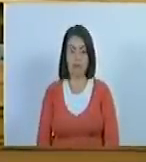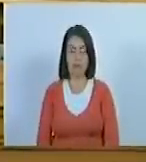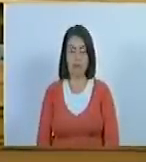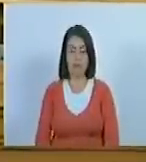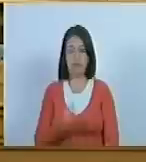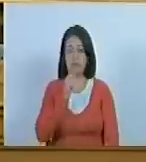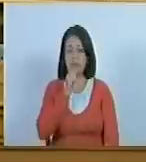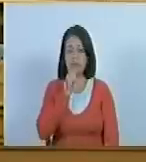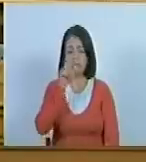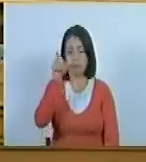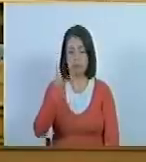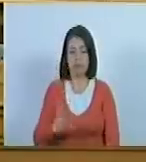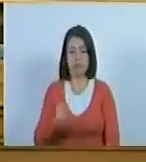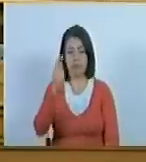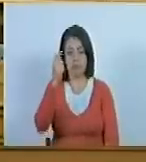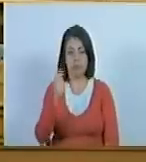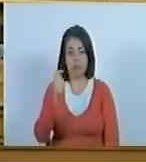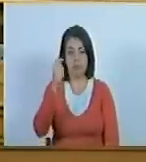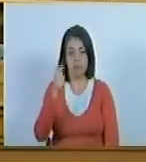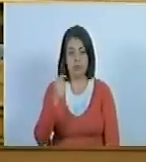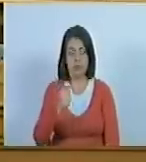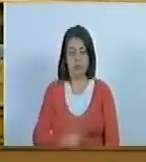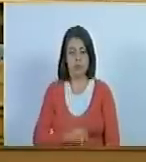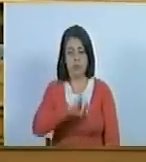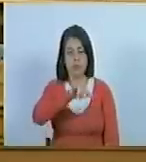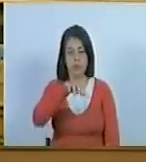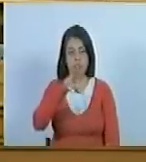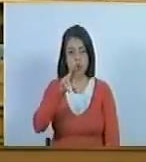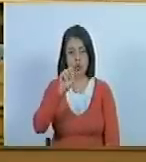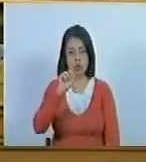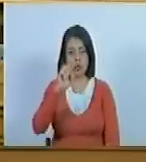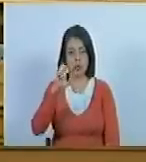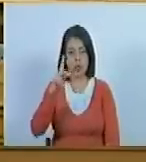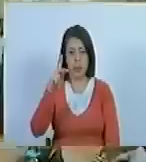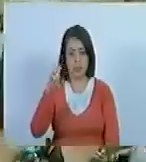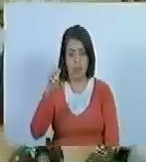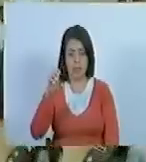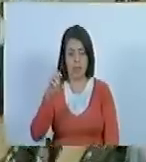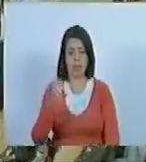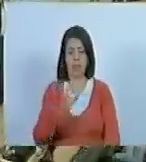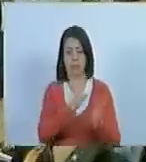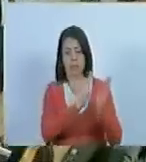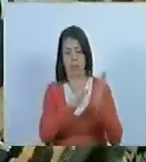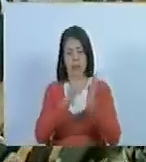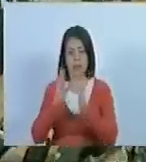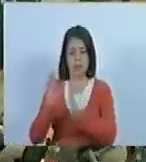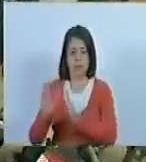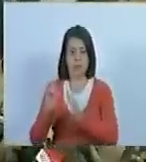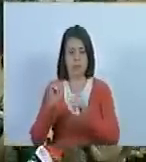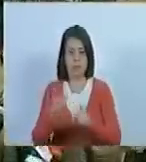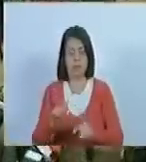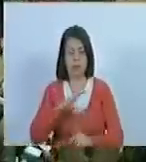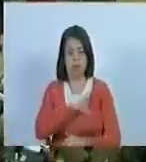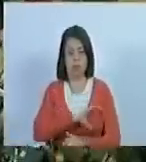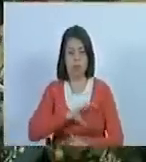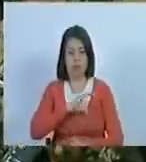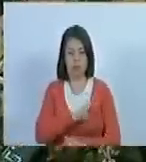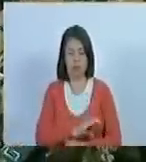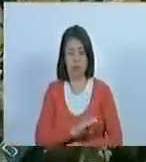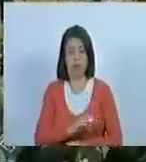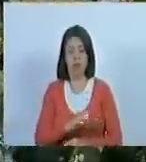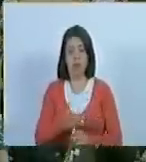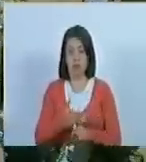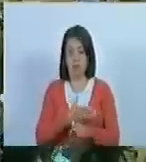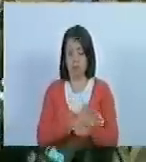de palabra a el diputado Giuseppe Alessandrero, coordinador de la comisión